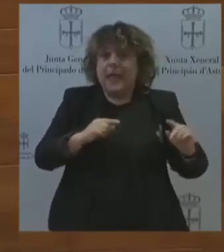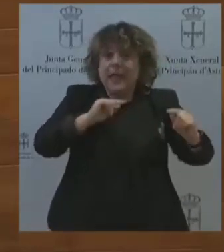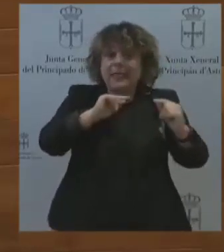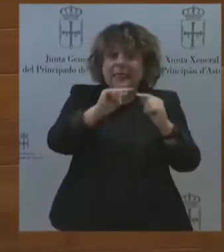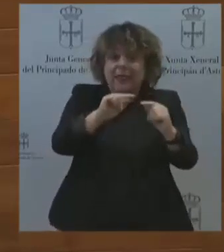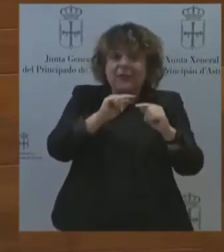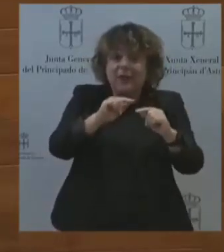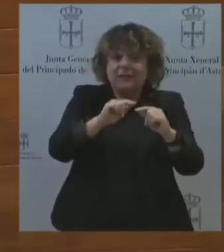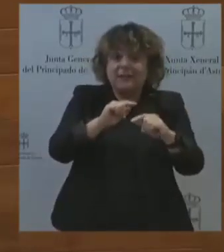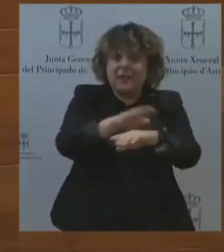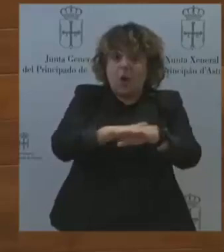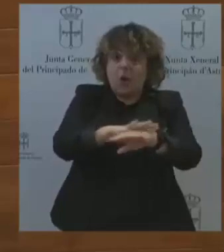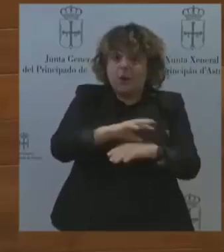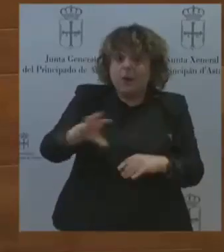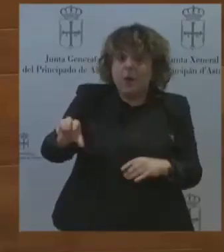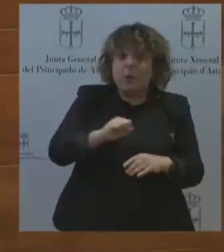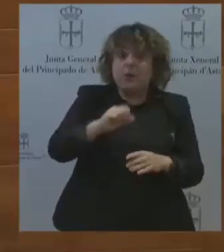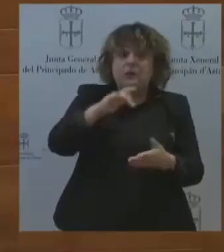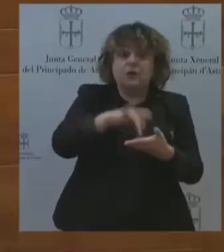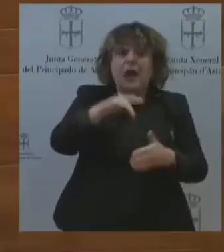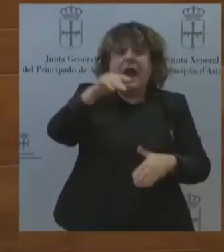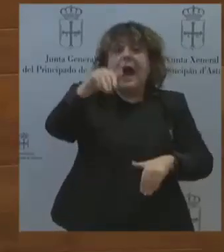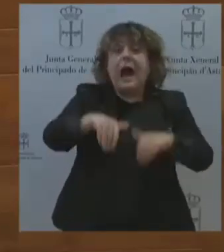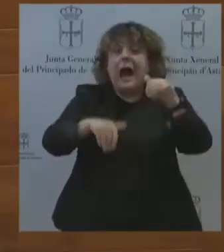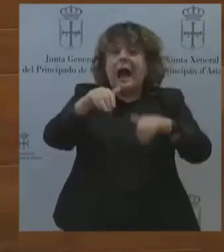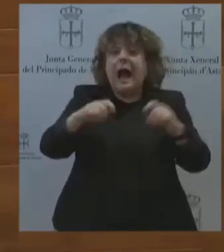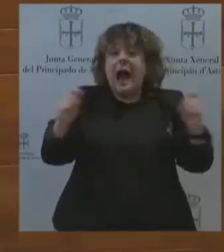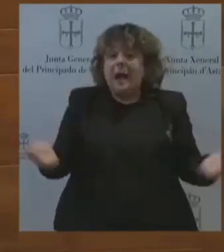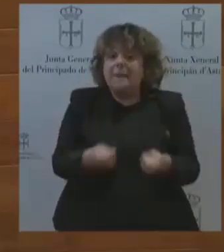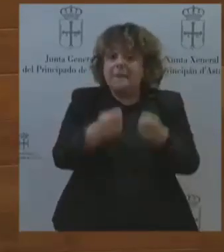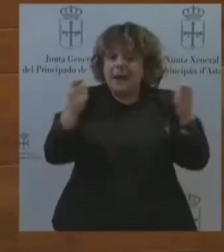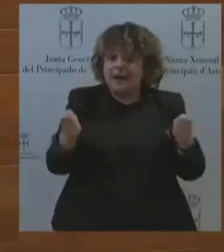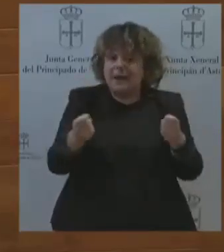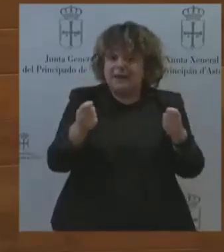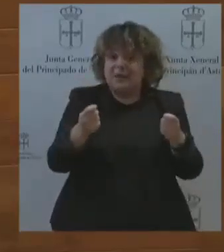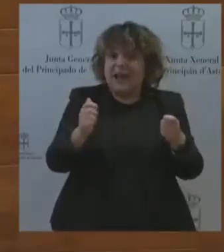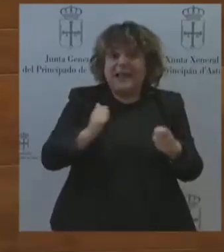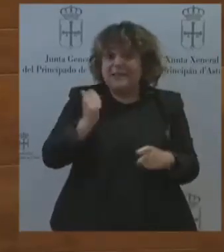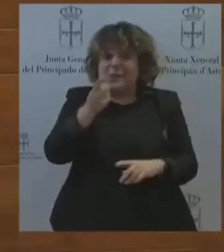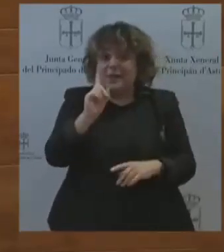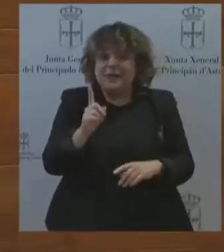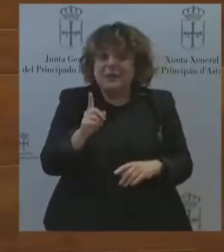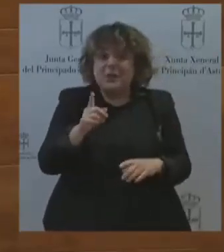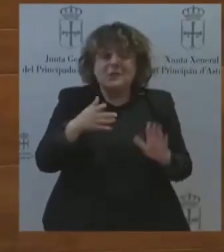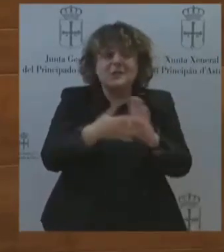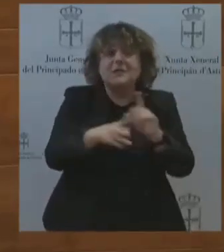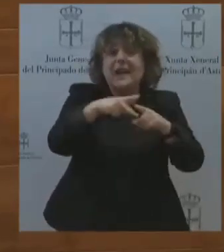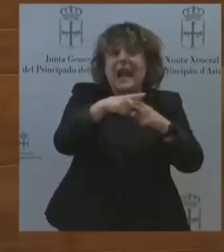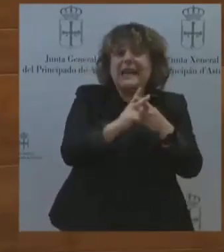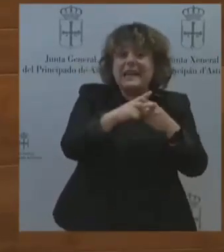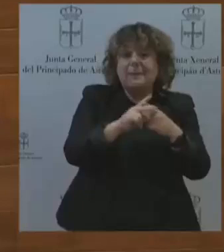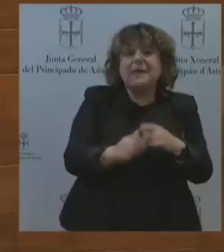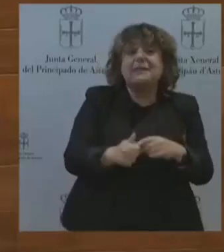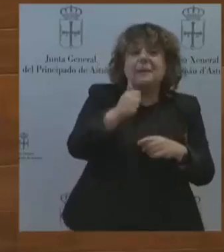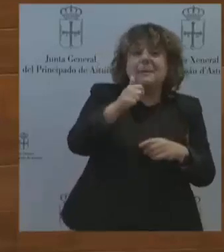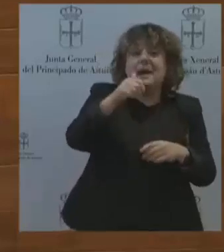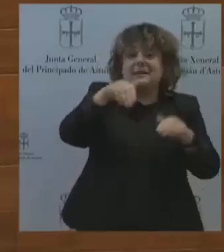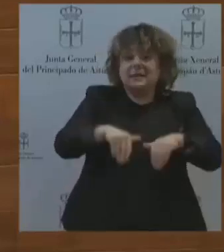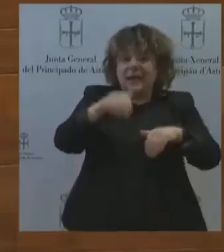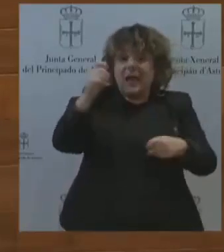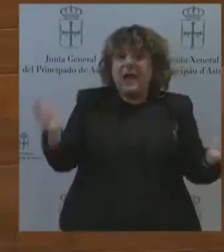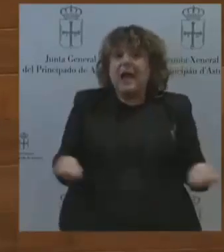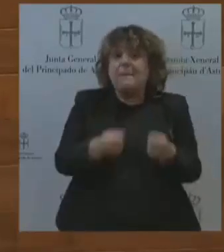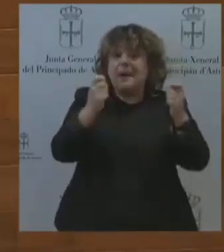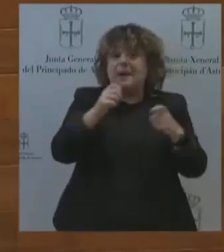no es casualidad. Lo han utilizado como una herramienta más de campaña por miedo al fracaso electoral y poder sacar el mayor